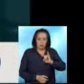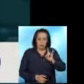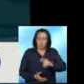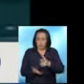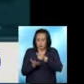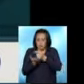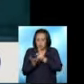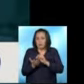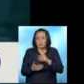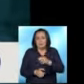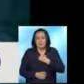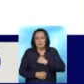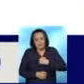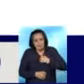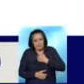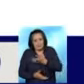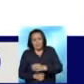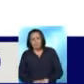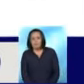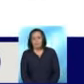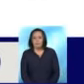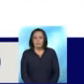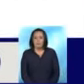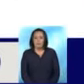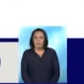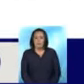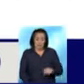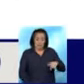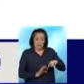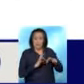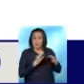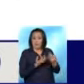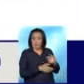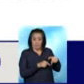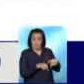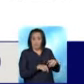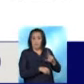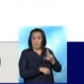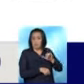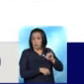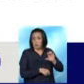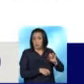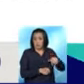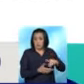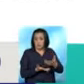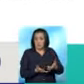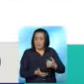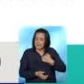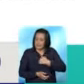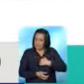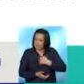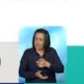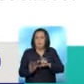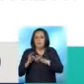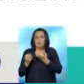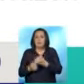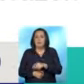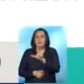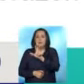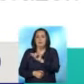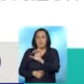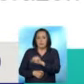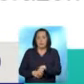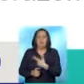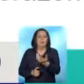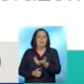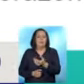Twitter para hacer llegar sus condolencias. De la familia Rayo en la Botella, nuestras condolencias para los familiares de Luis Hernán, el Luis Miguel